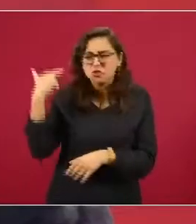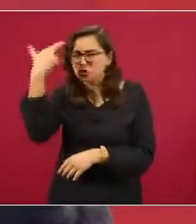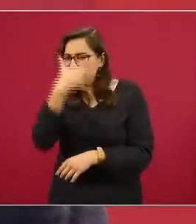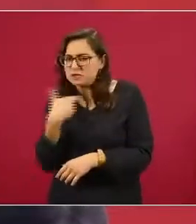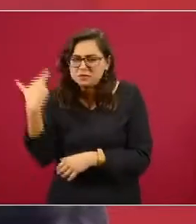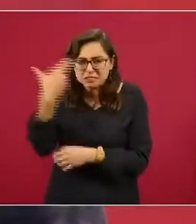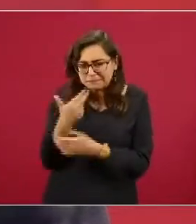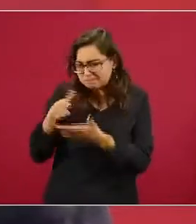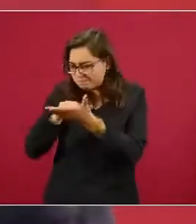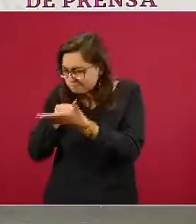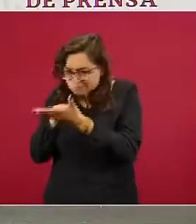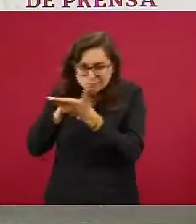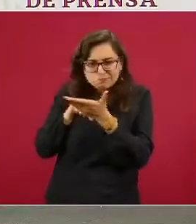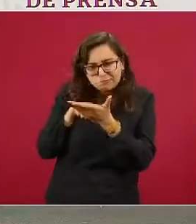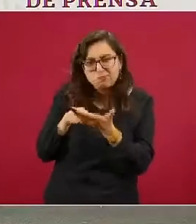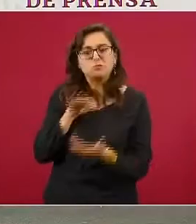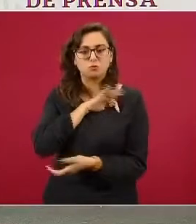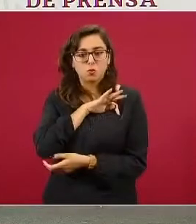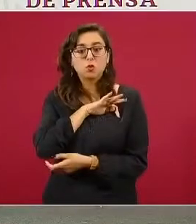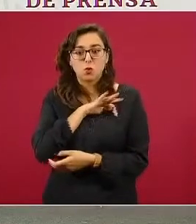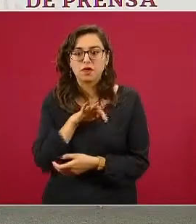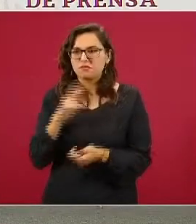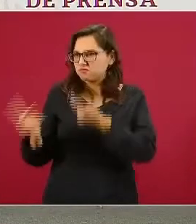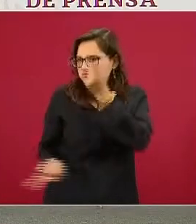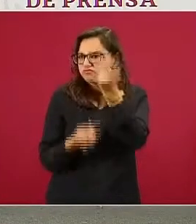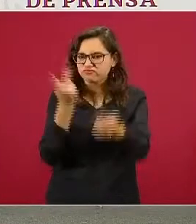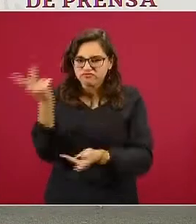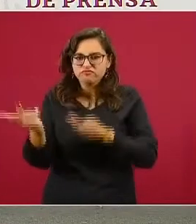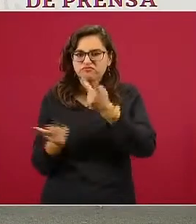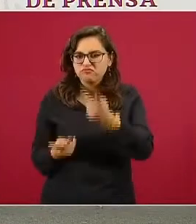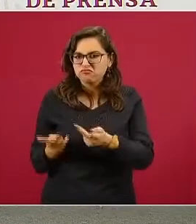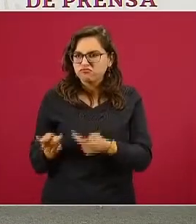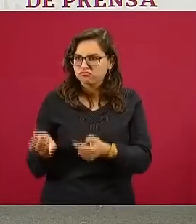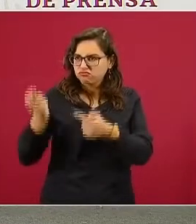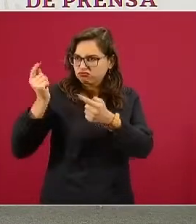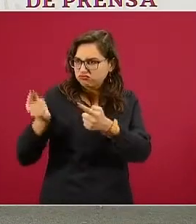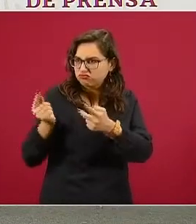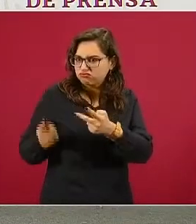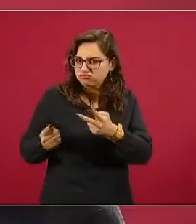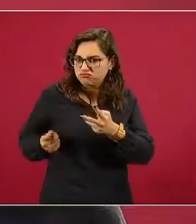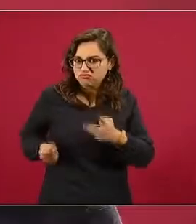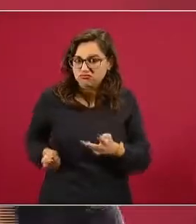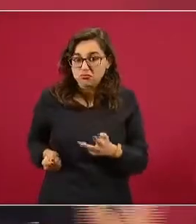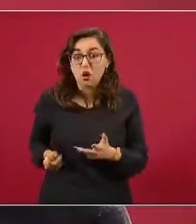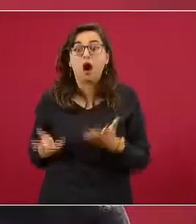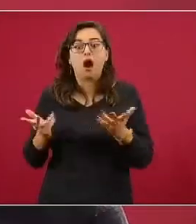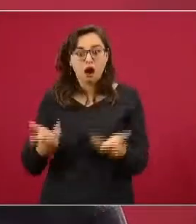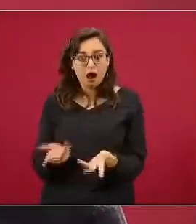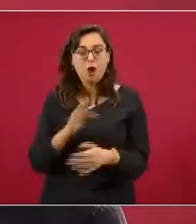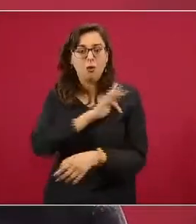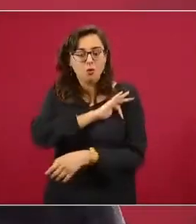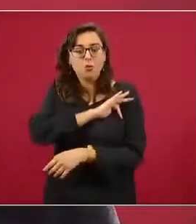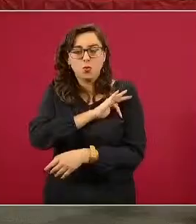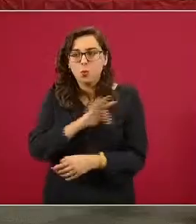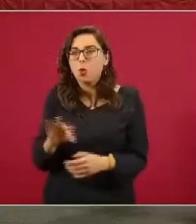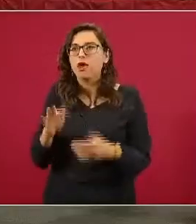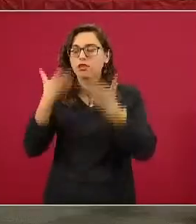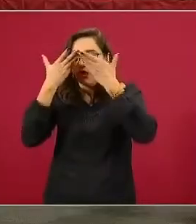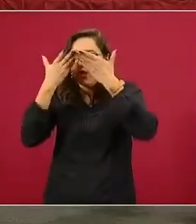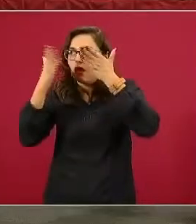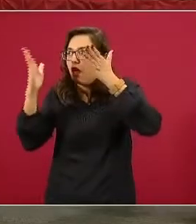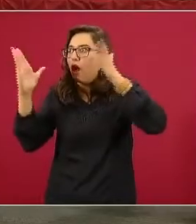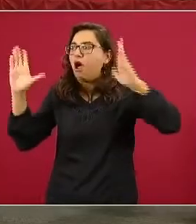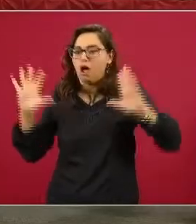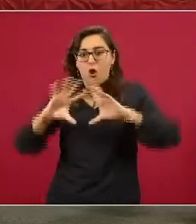analizan y lo puede uno ver por los cuestionamientos. Hacen preguntas puntuales que les permiten ampliar el panorama y tener una visión